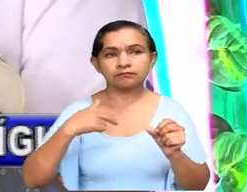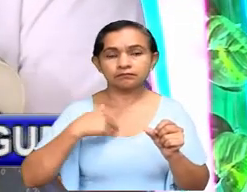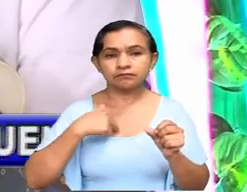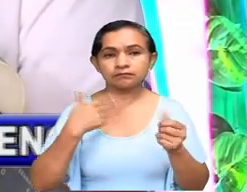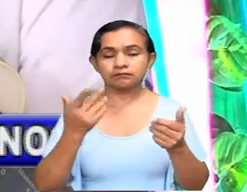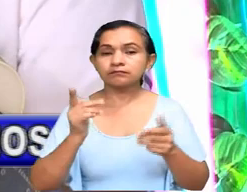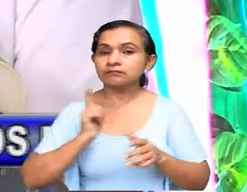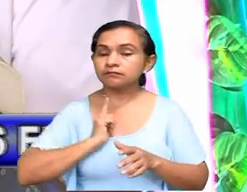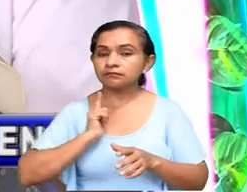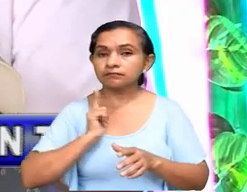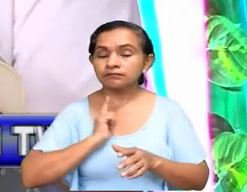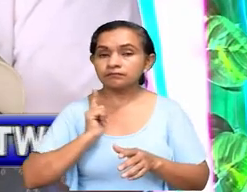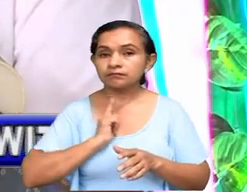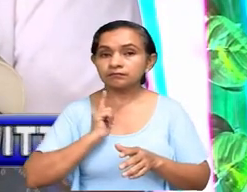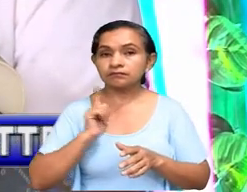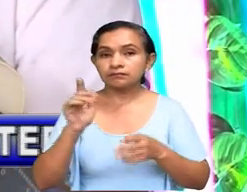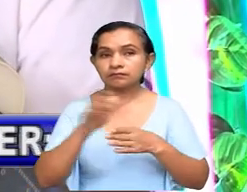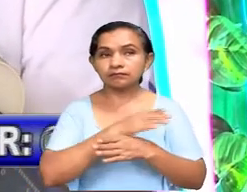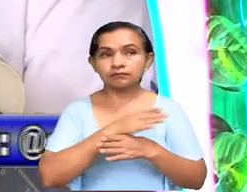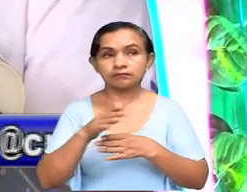nosotros tenemos